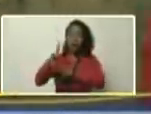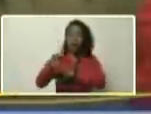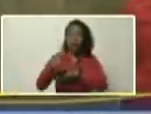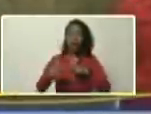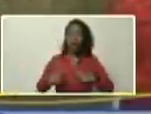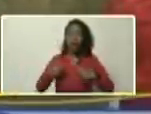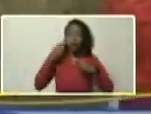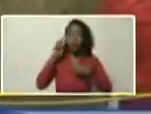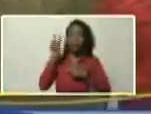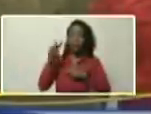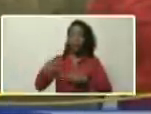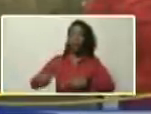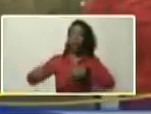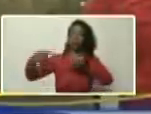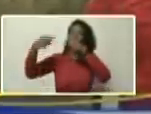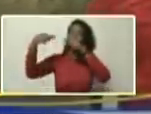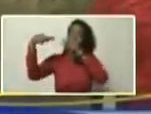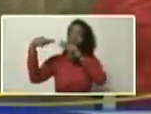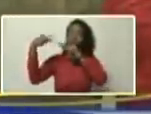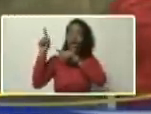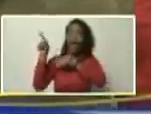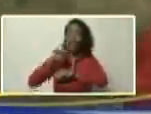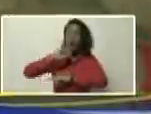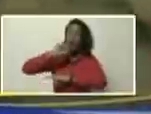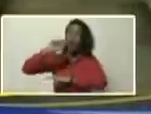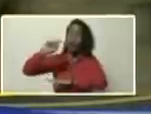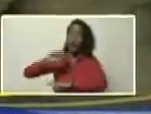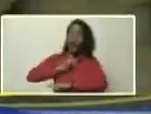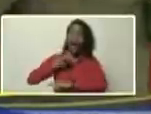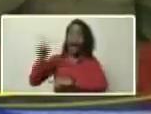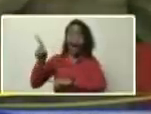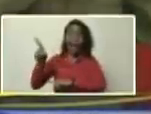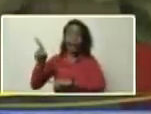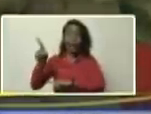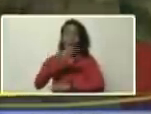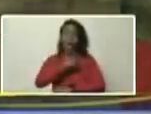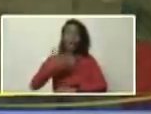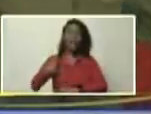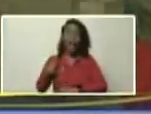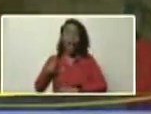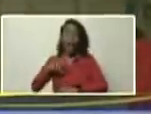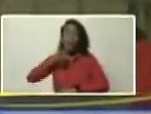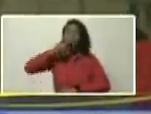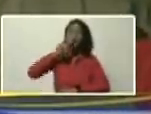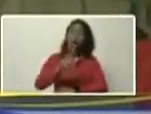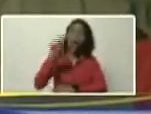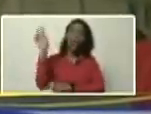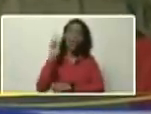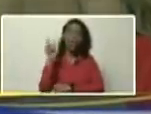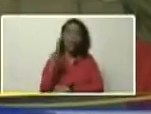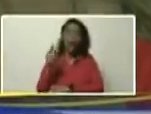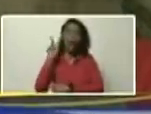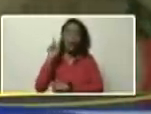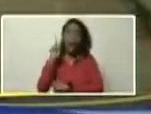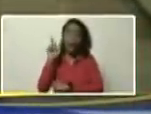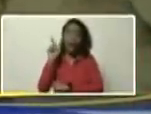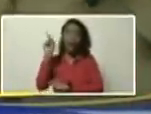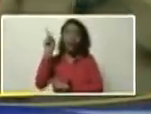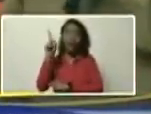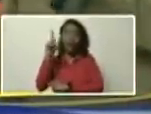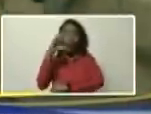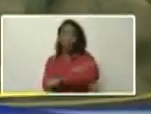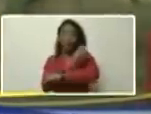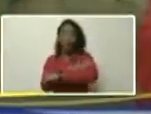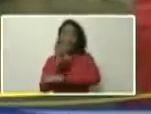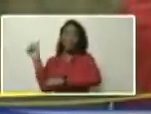mirada. Esos son los enemigos, esos son los que quieren el mal para Venezuela, y desde ellos sus lacayos van para